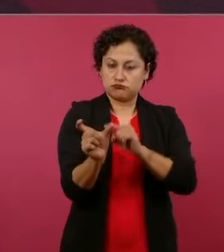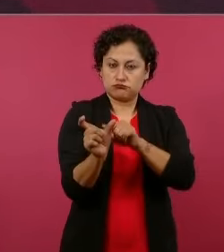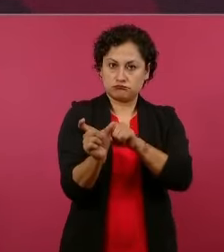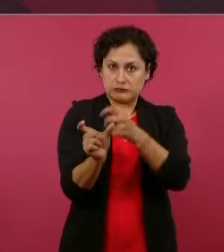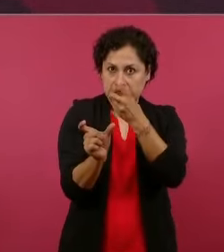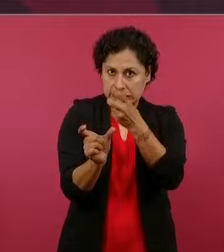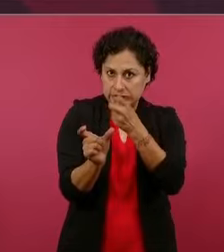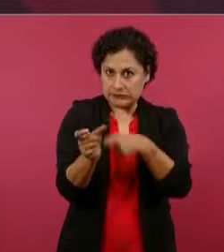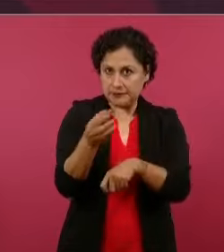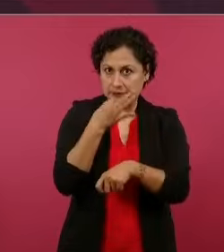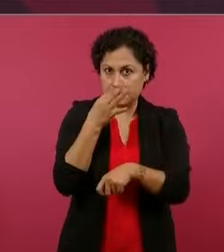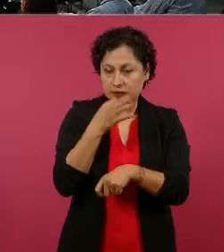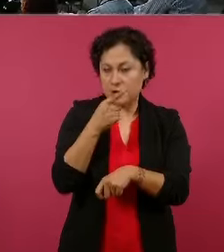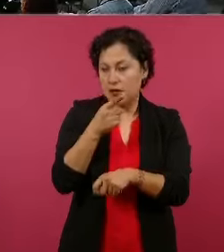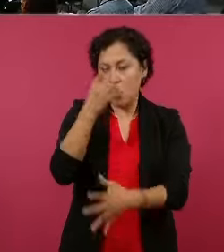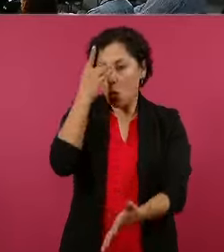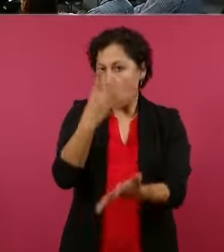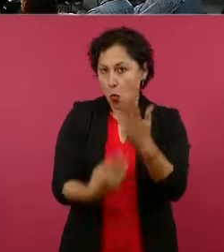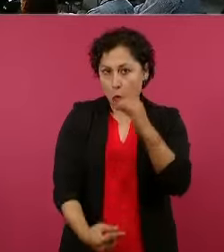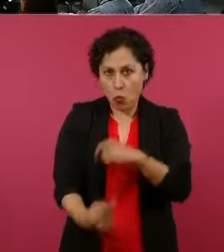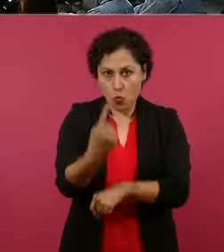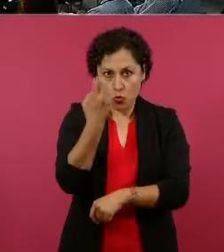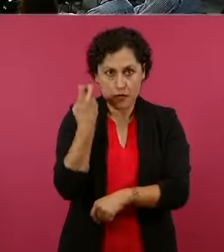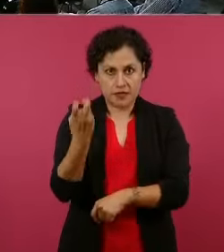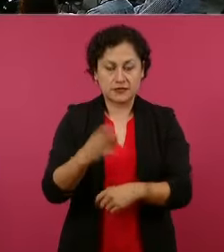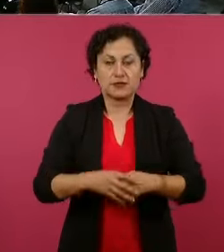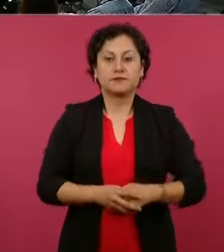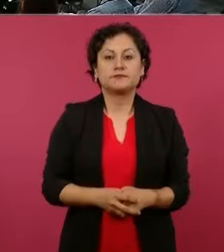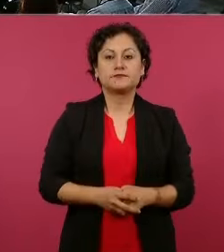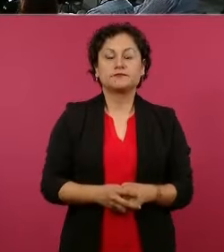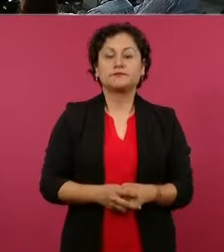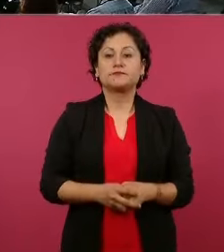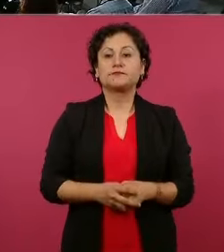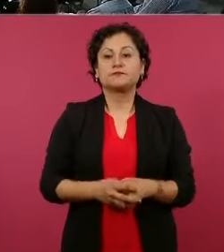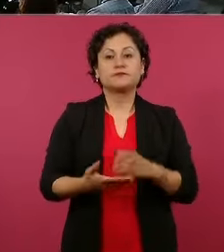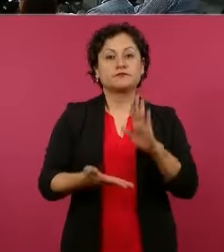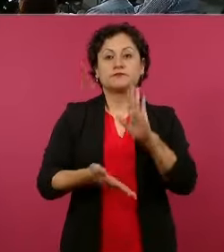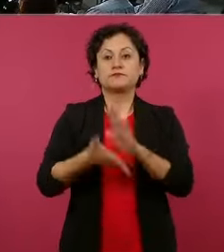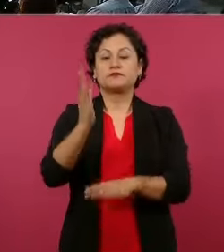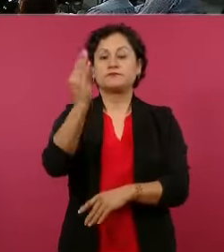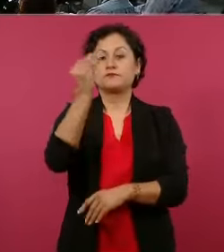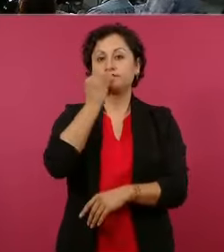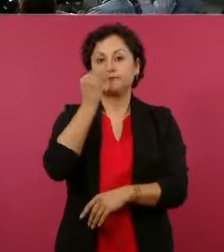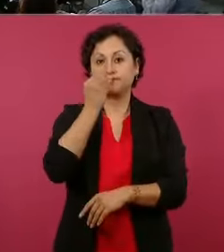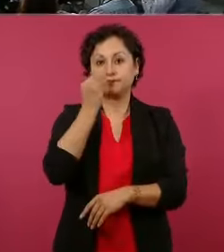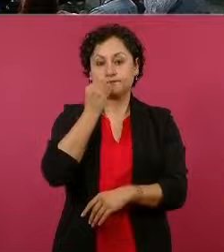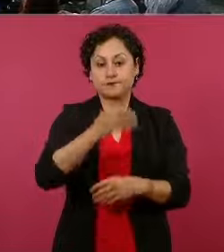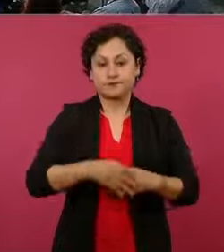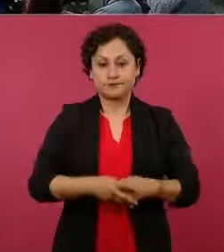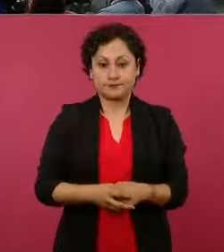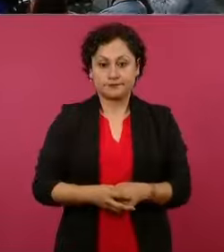para un caso nada más Vámonos a a